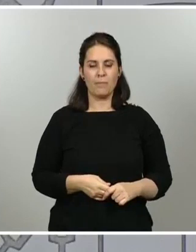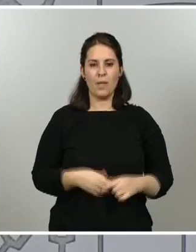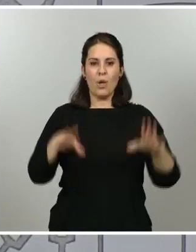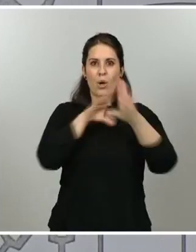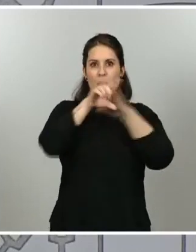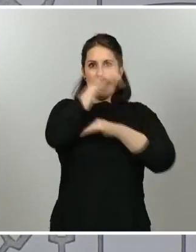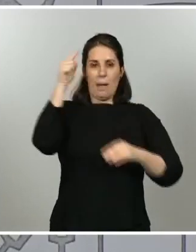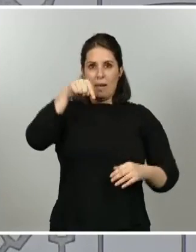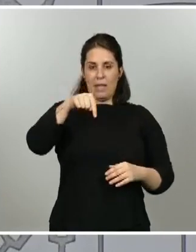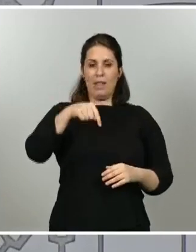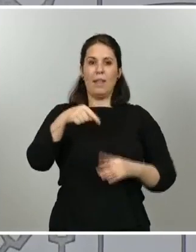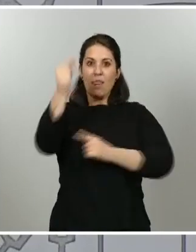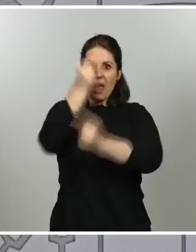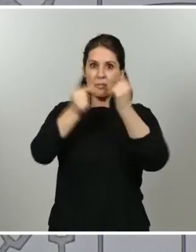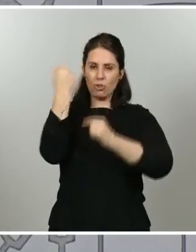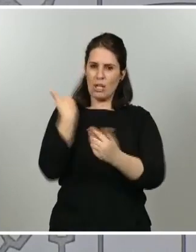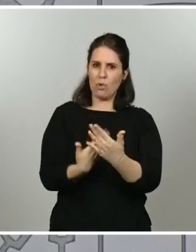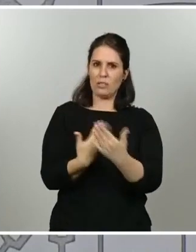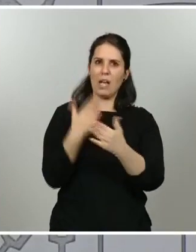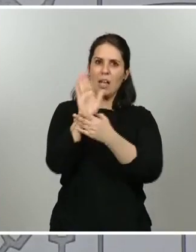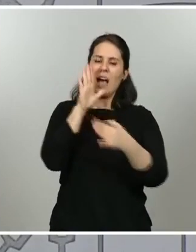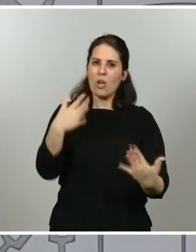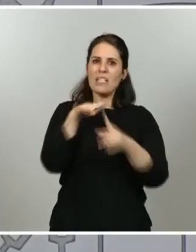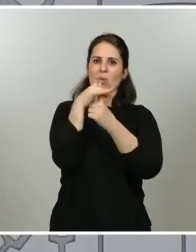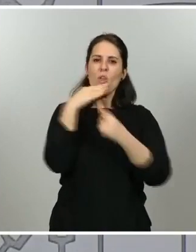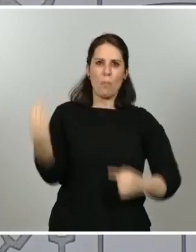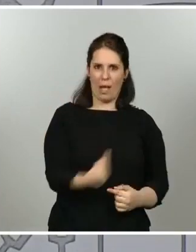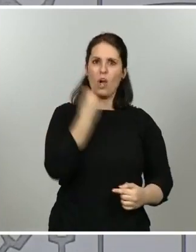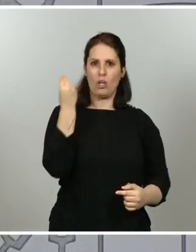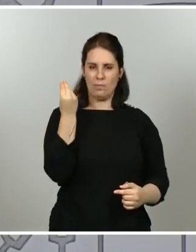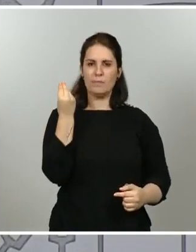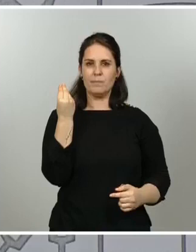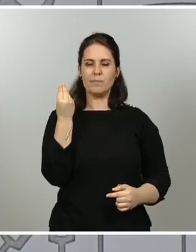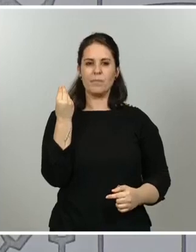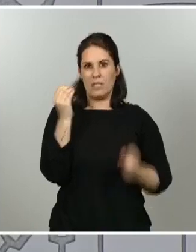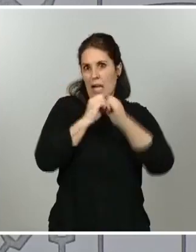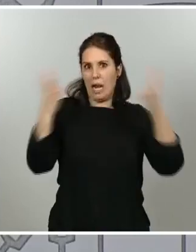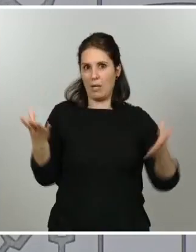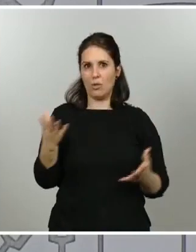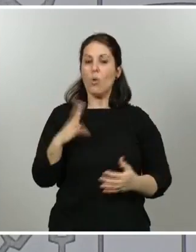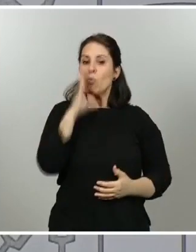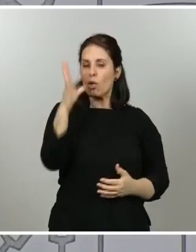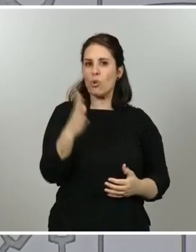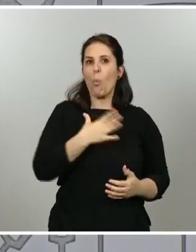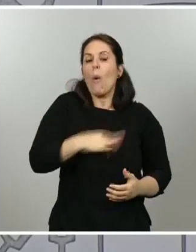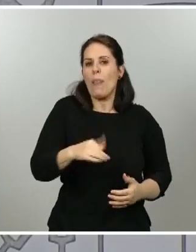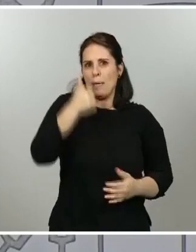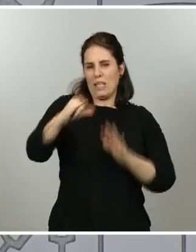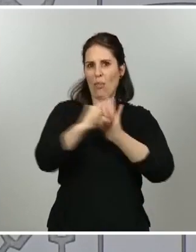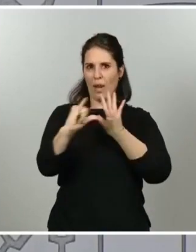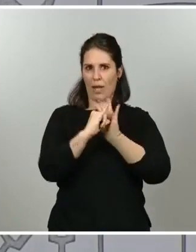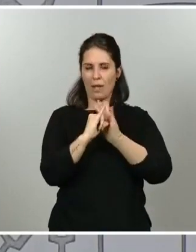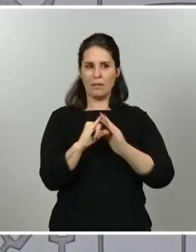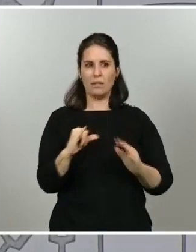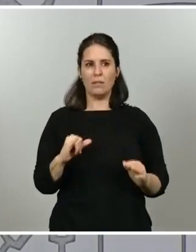empezando a mostrar que está en una situación mejor, eso está claro, y por lo tanto sí que podría estar más cerca. Pero hay